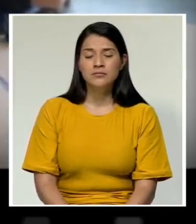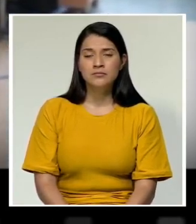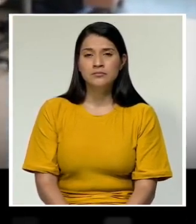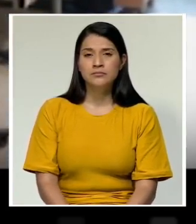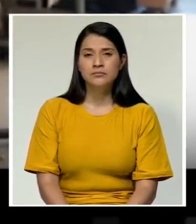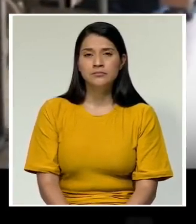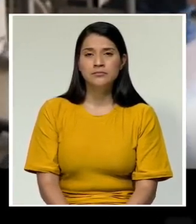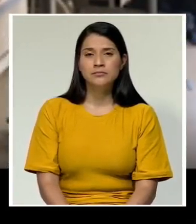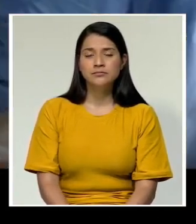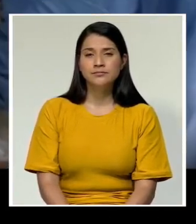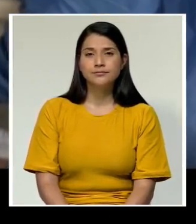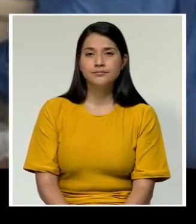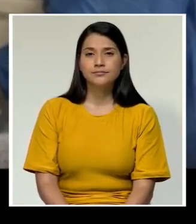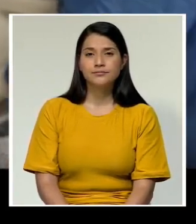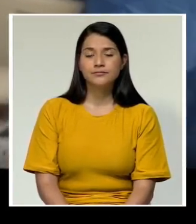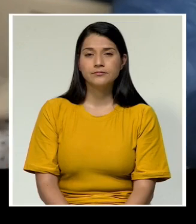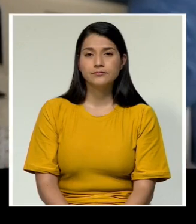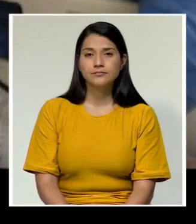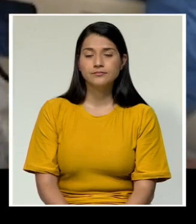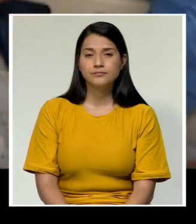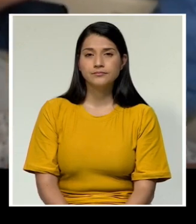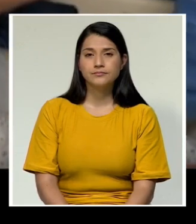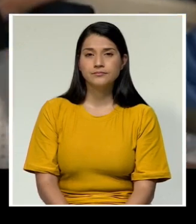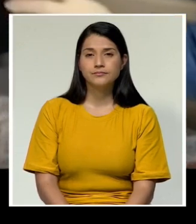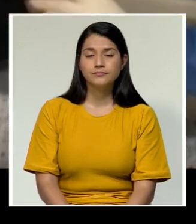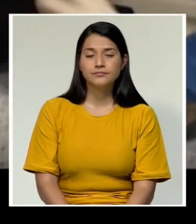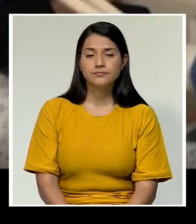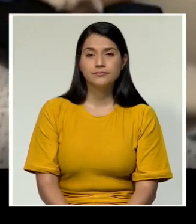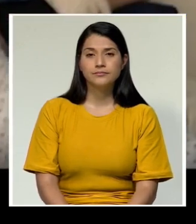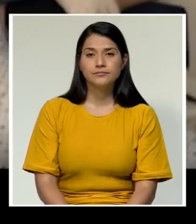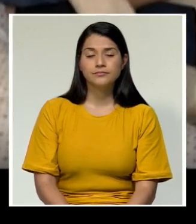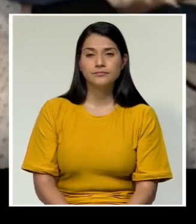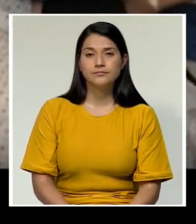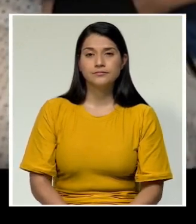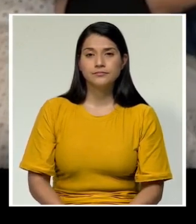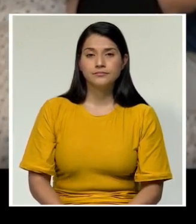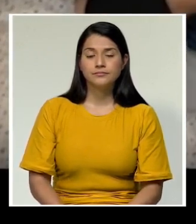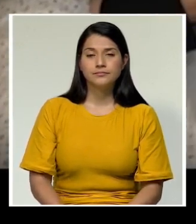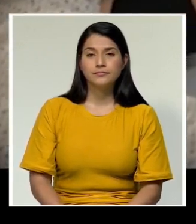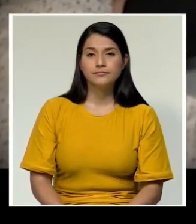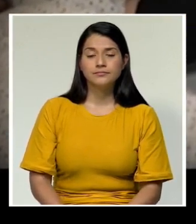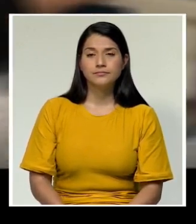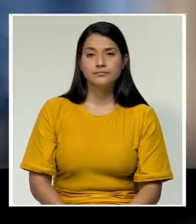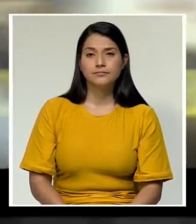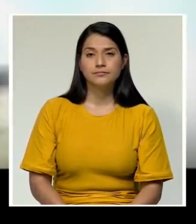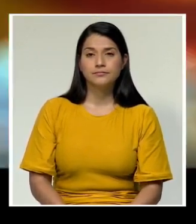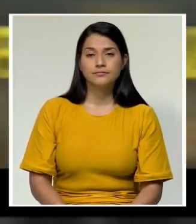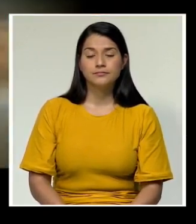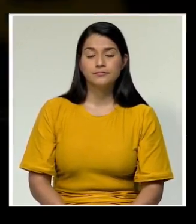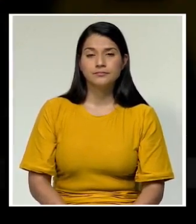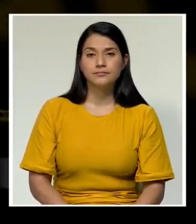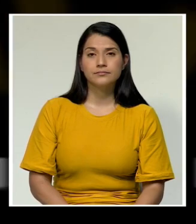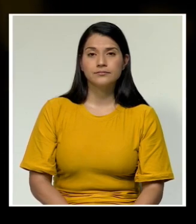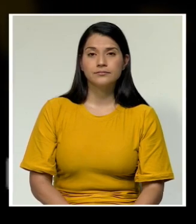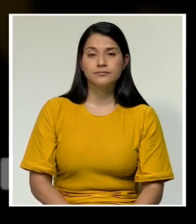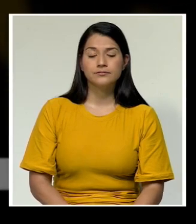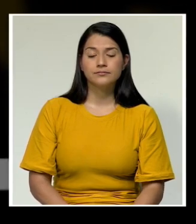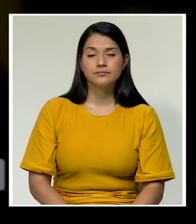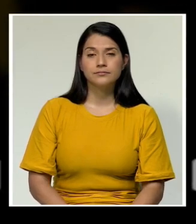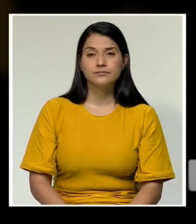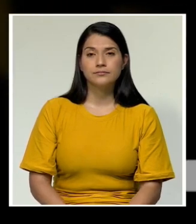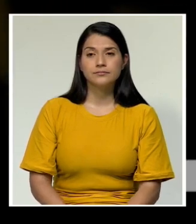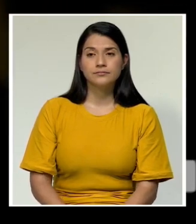implementaba don Carlos Alvarado. En ese sentido, me parece que la resolución del ministro obedece a